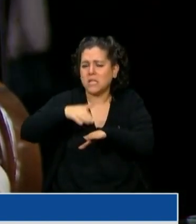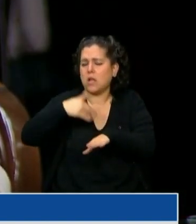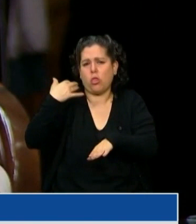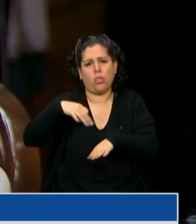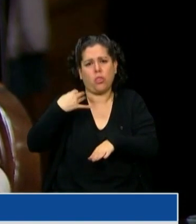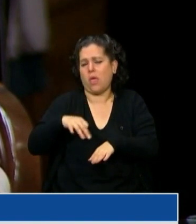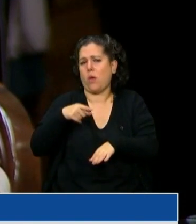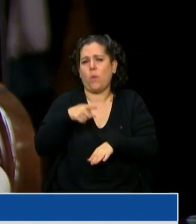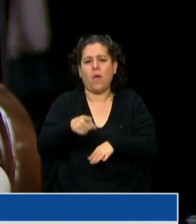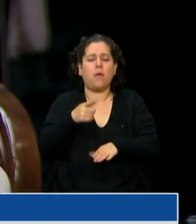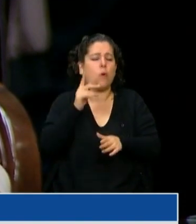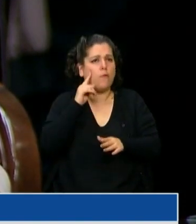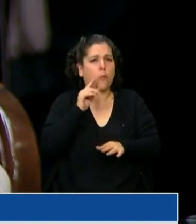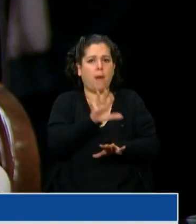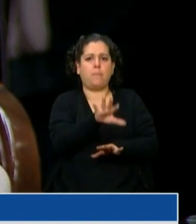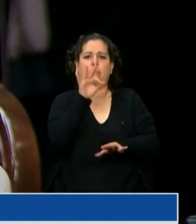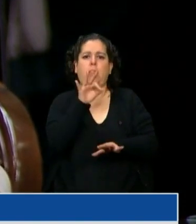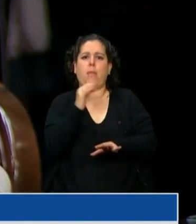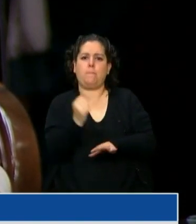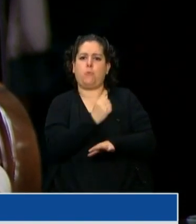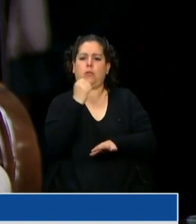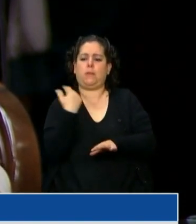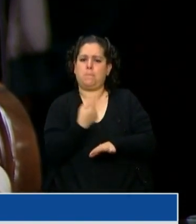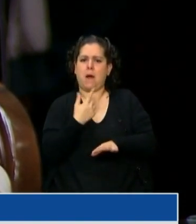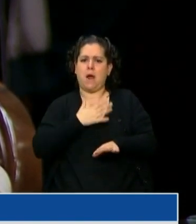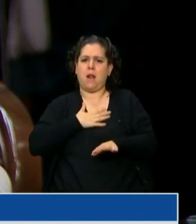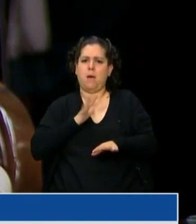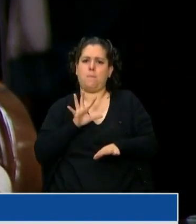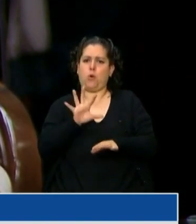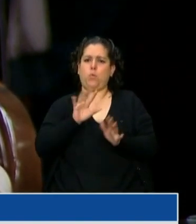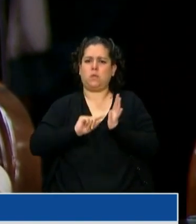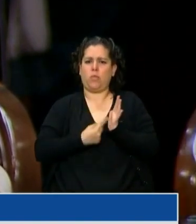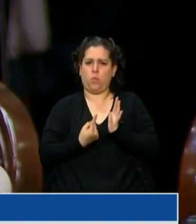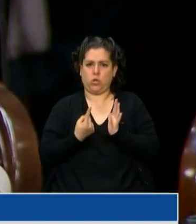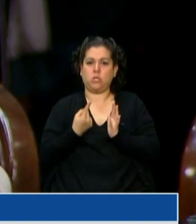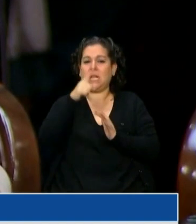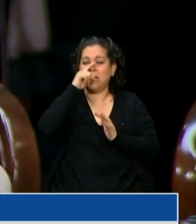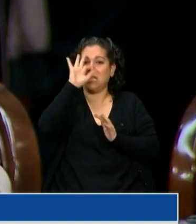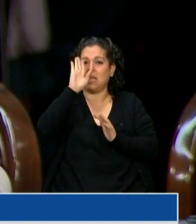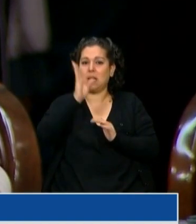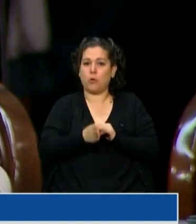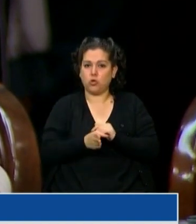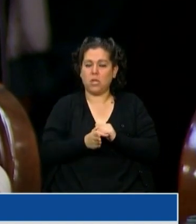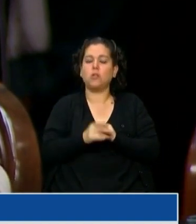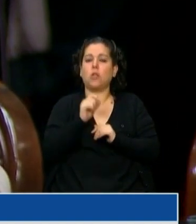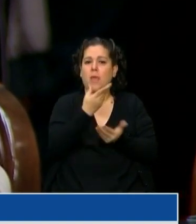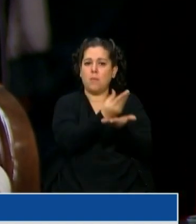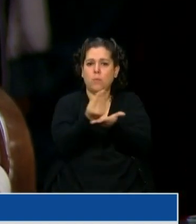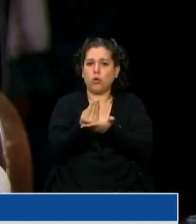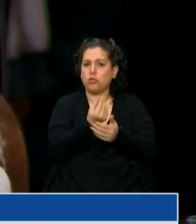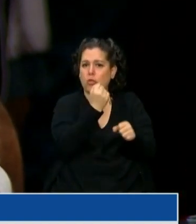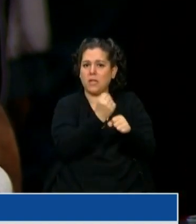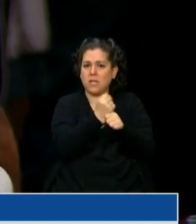ser considerada estratégica, porque para nuestra provincia de Buenos Aires, que el 70% de los puestos de